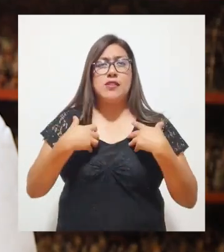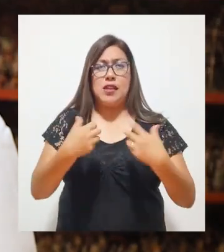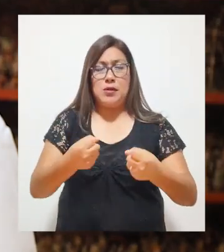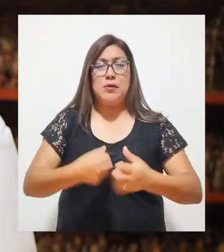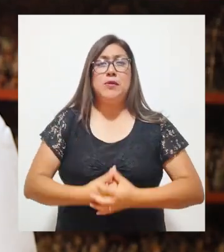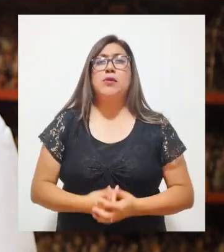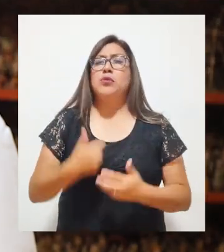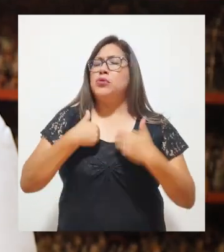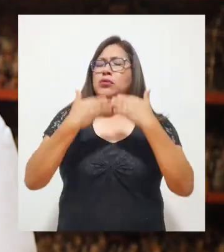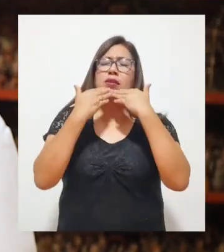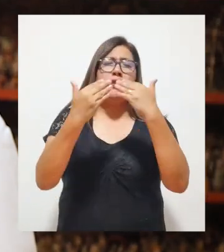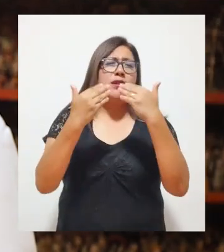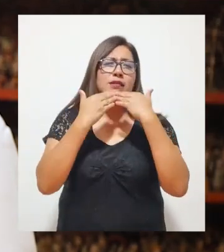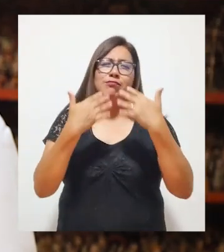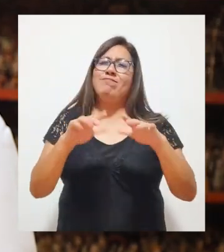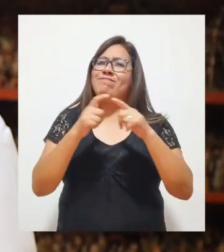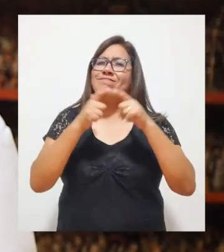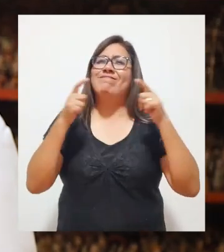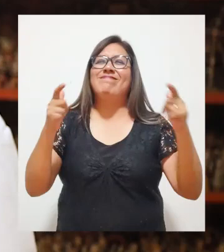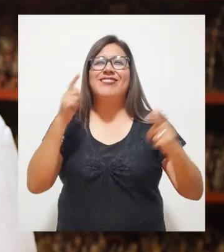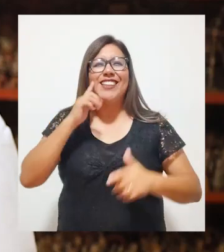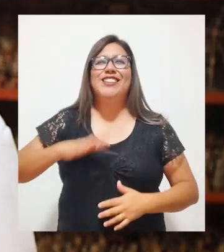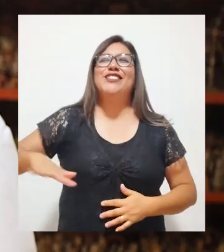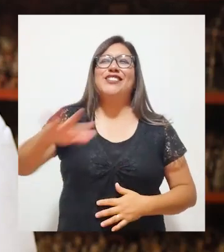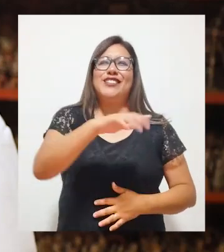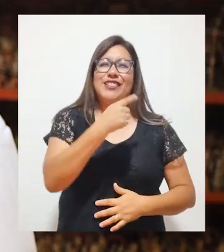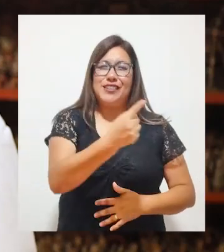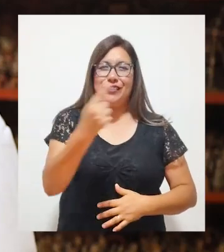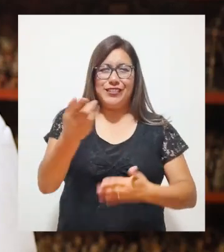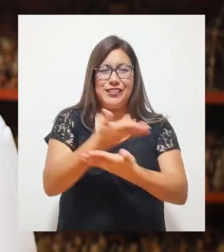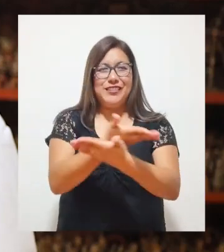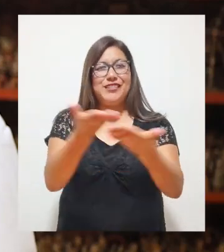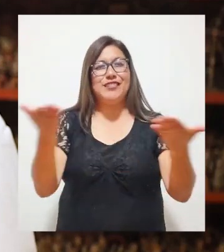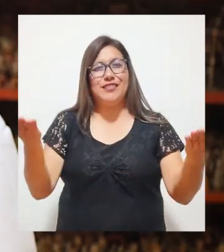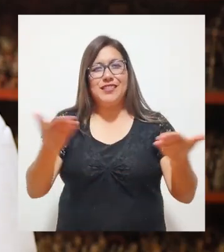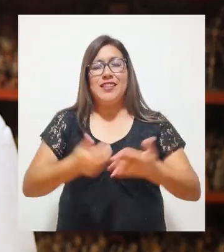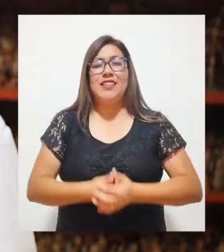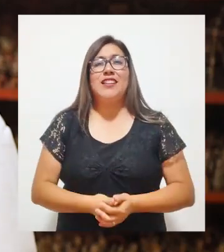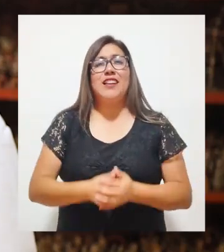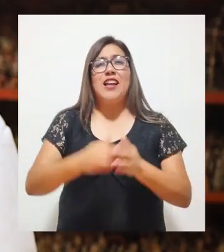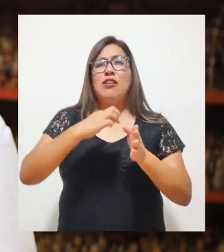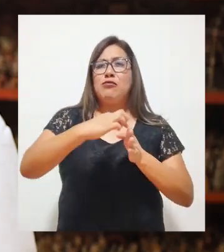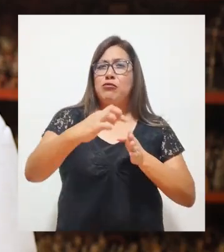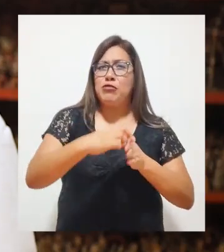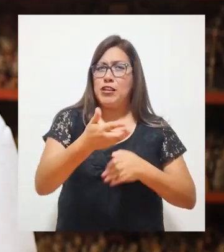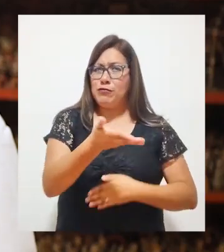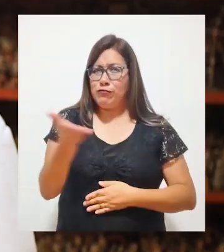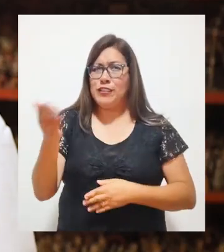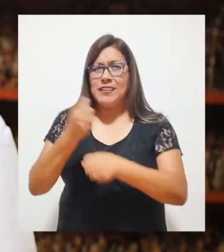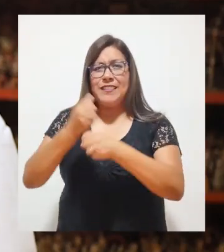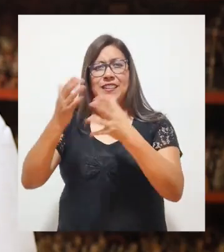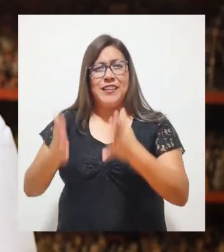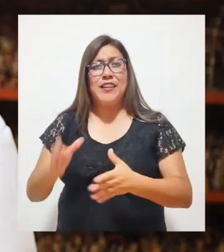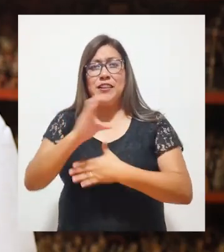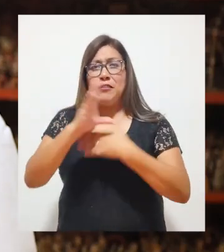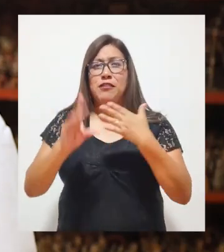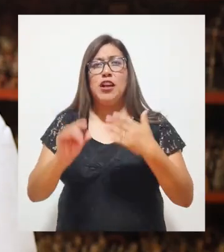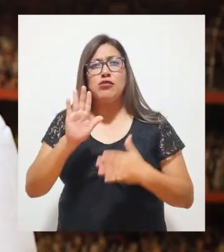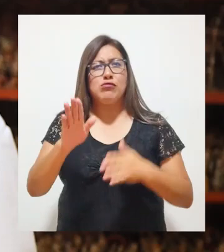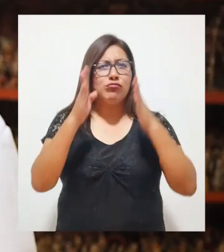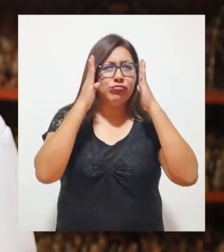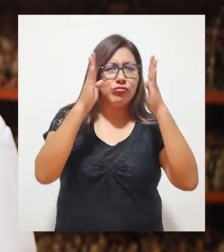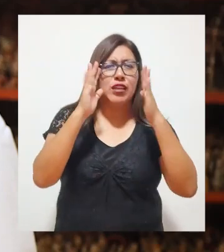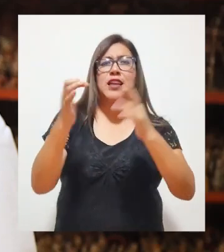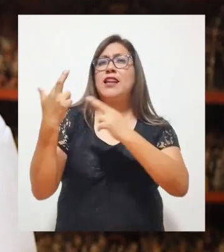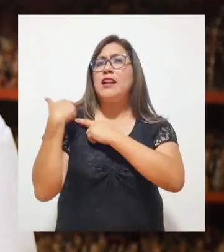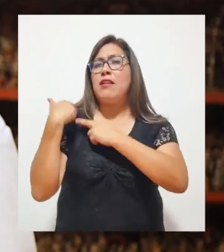salud. Agradezco profundamente a todos y cada uno de ustedes, profesionales del CONADIS, por su diligencia